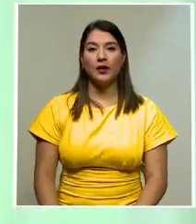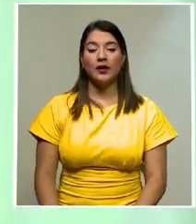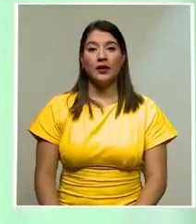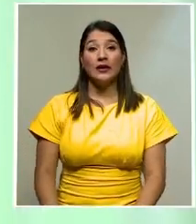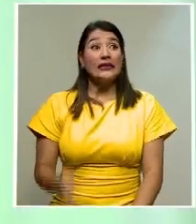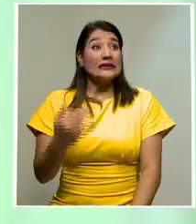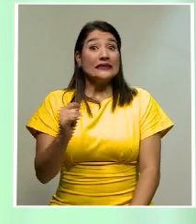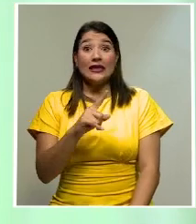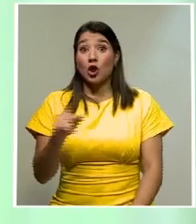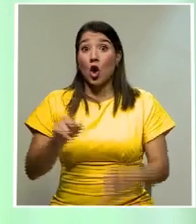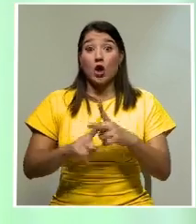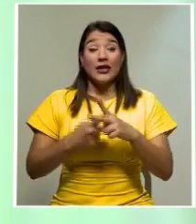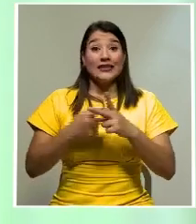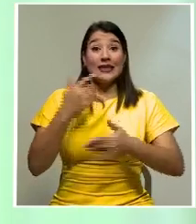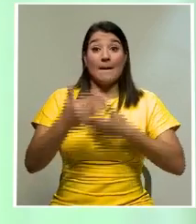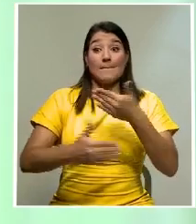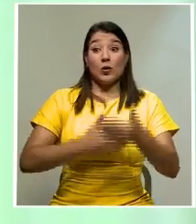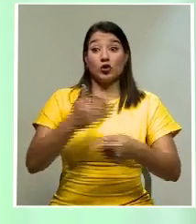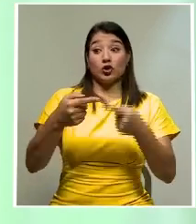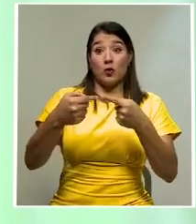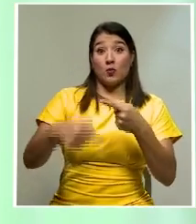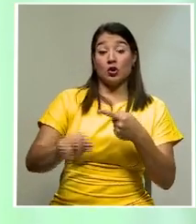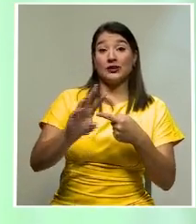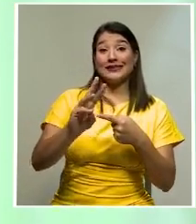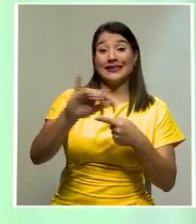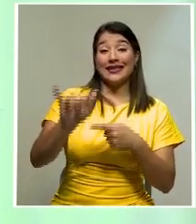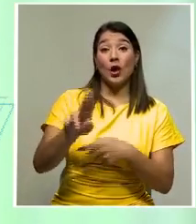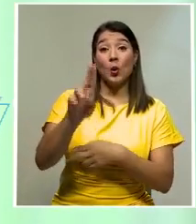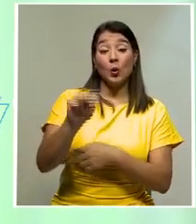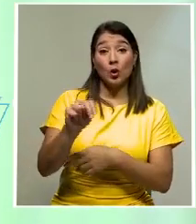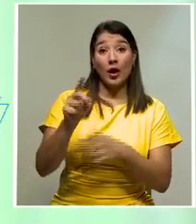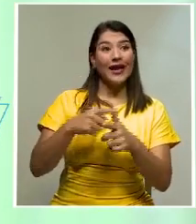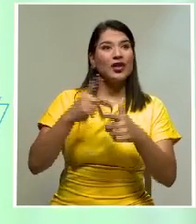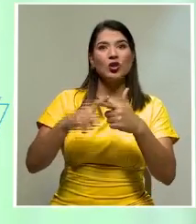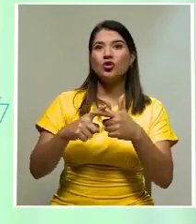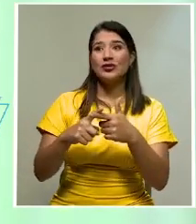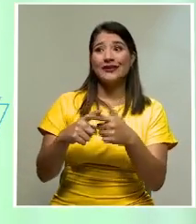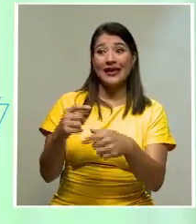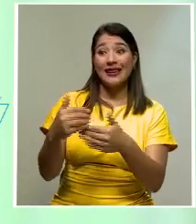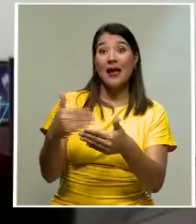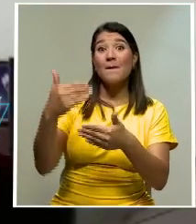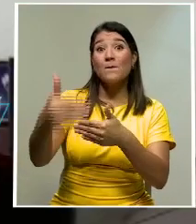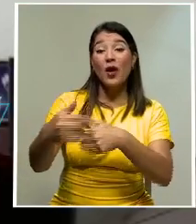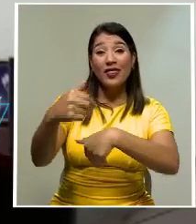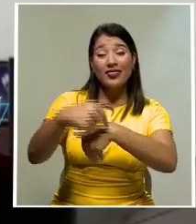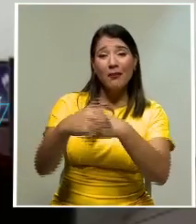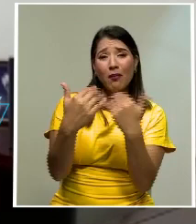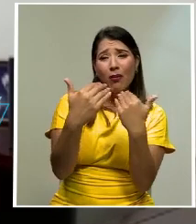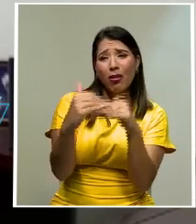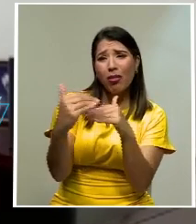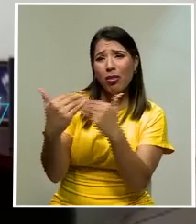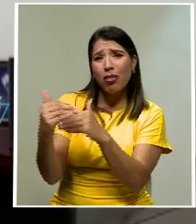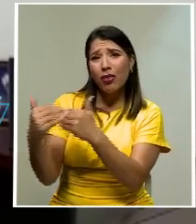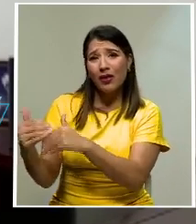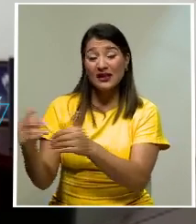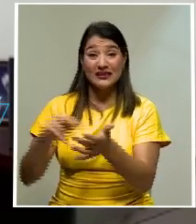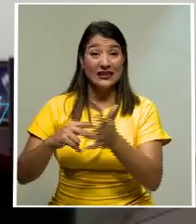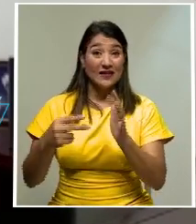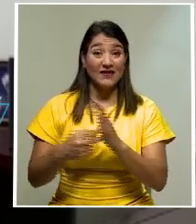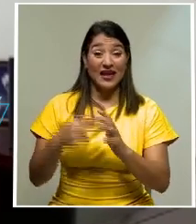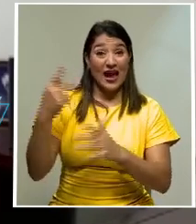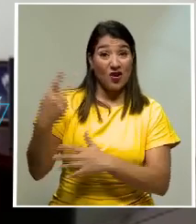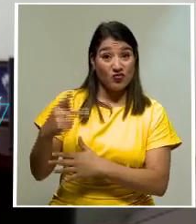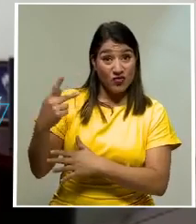inicia este proceso el próximo 6 de junio, los tiempos no alcanzan. Se correría el riesgo de que estas